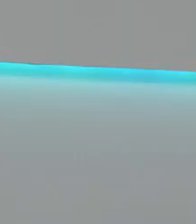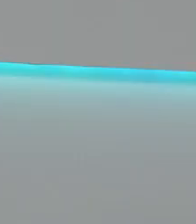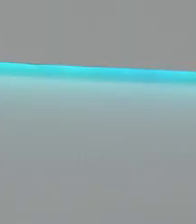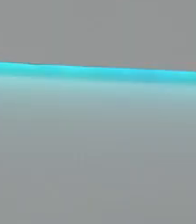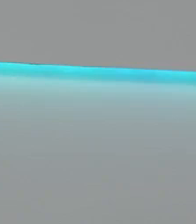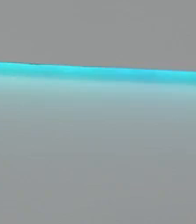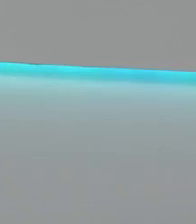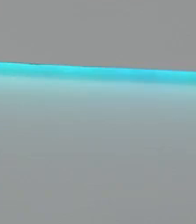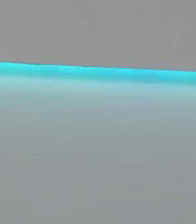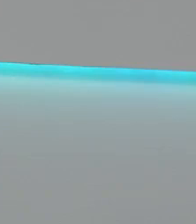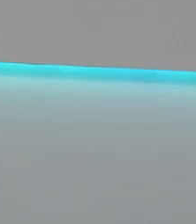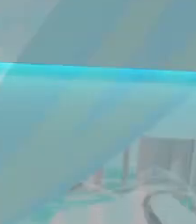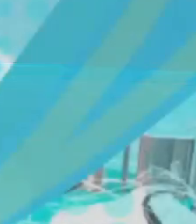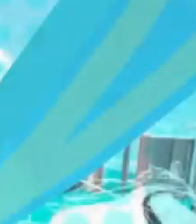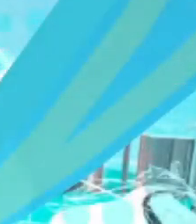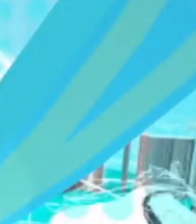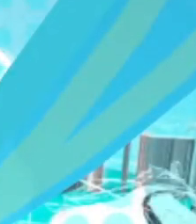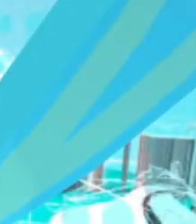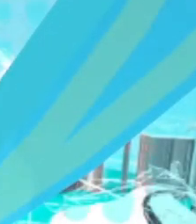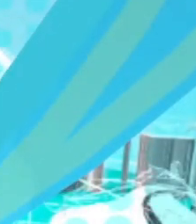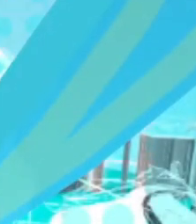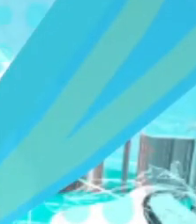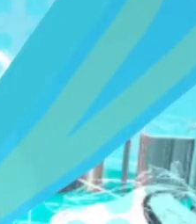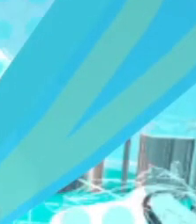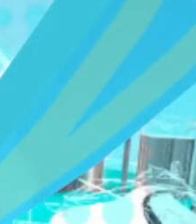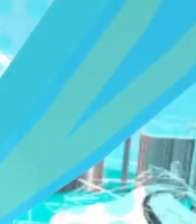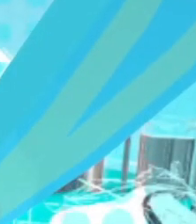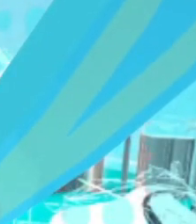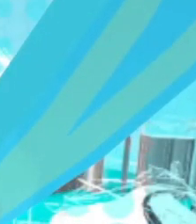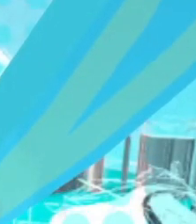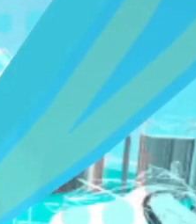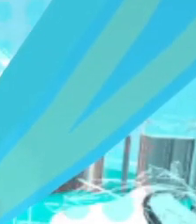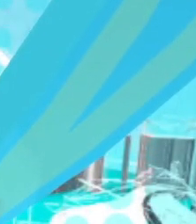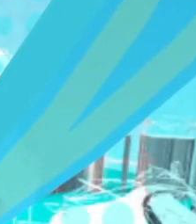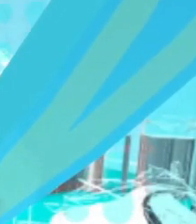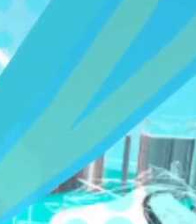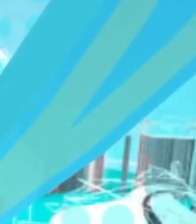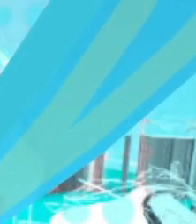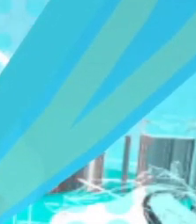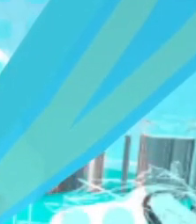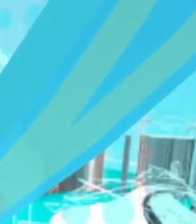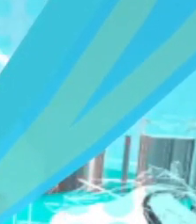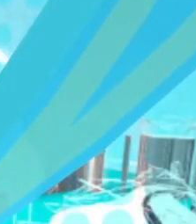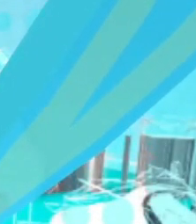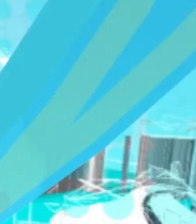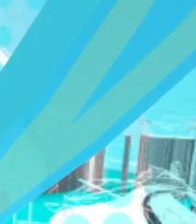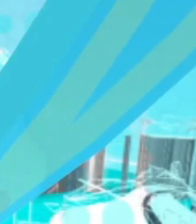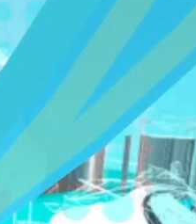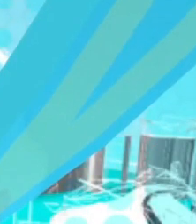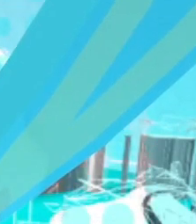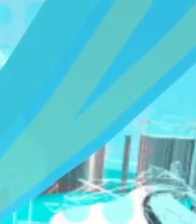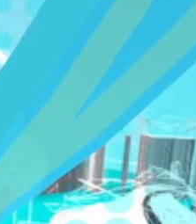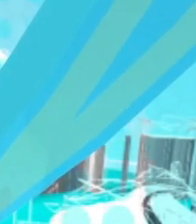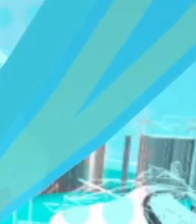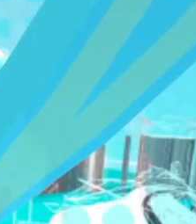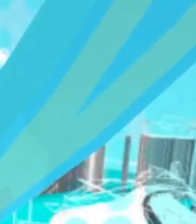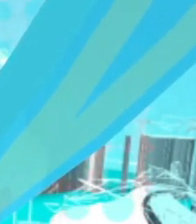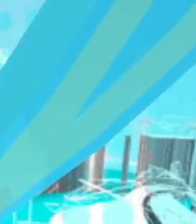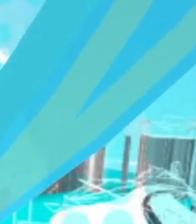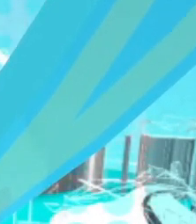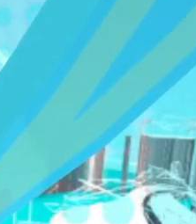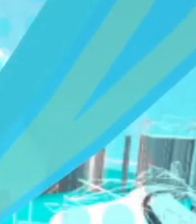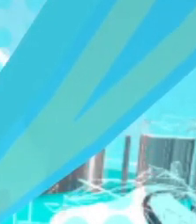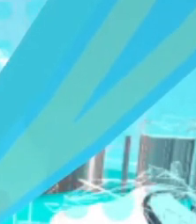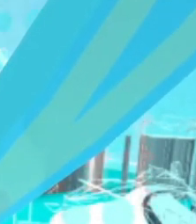¿Cuál es el tipo de cambio para este jueves 3 de junio? Lo vemos a continuación. La compra se encuentra en 614 colones con 82